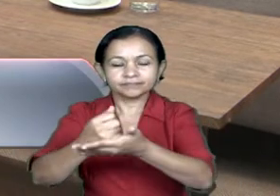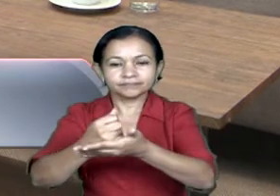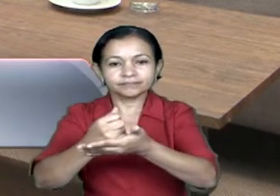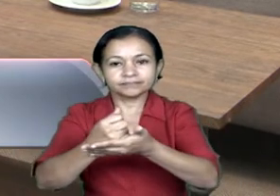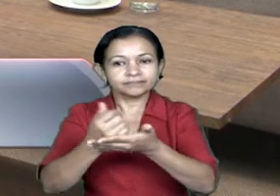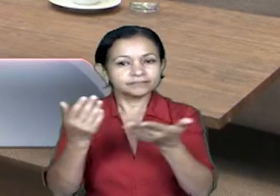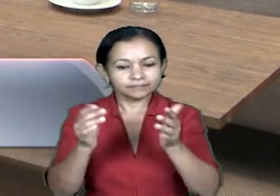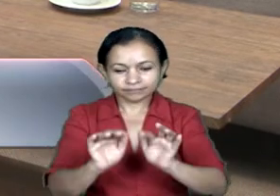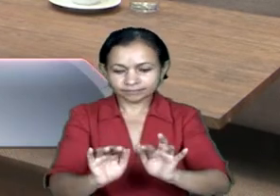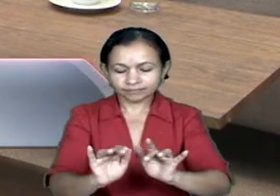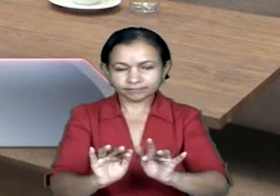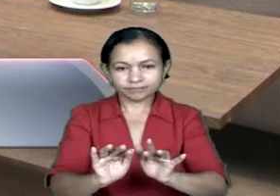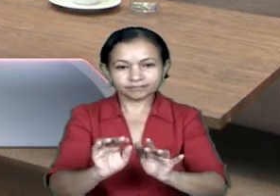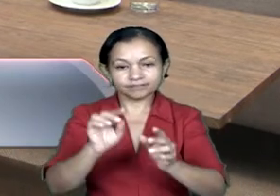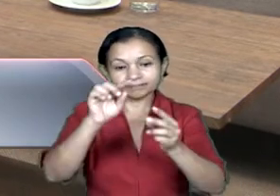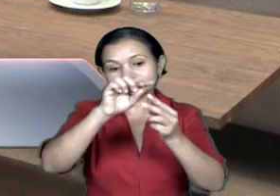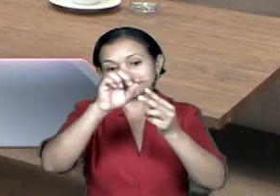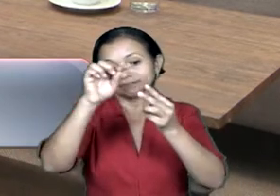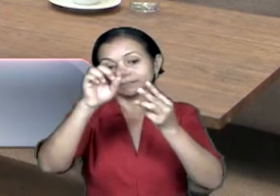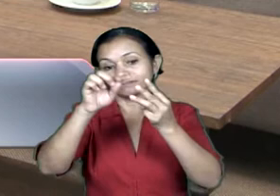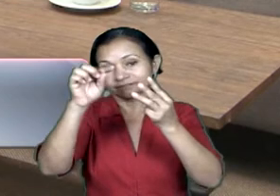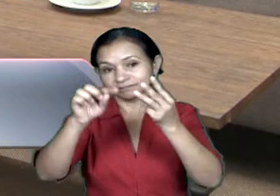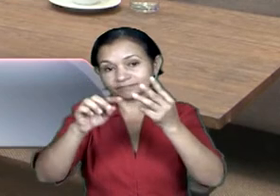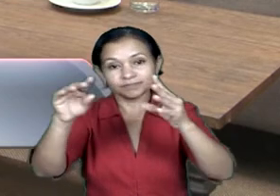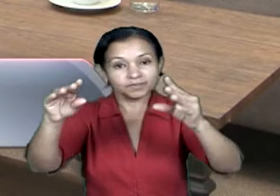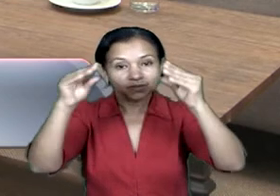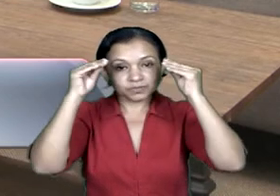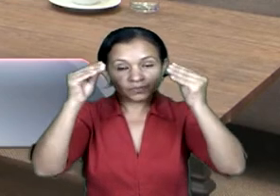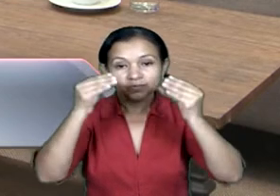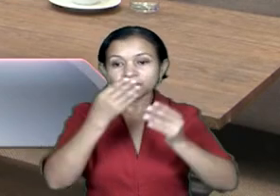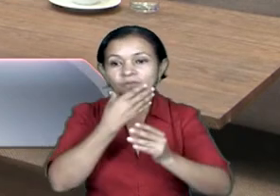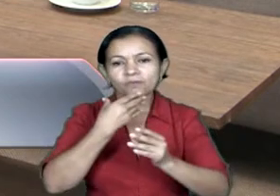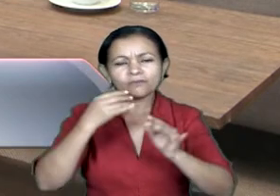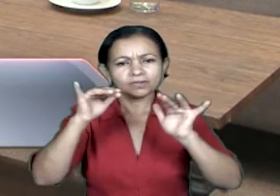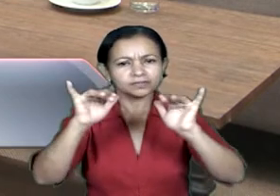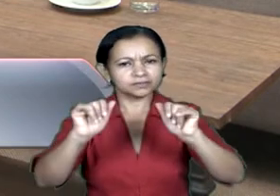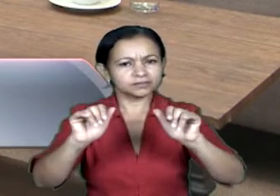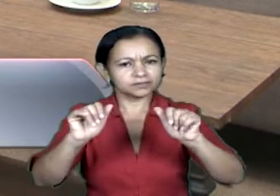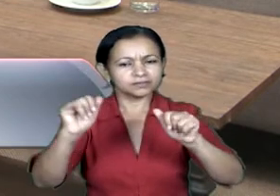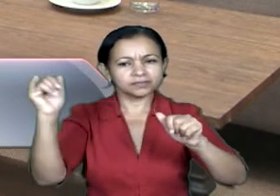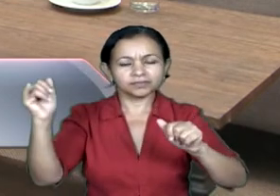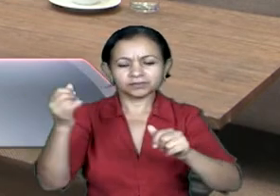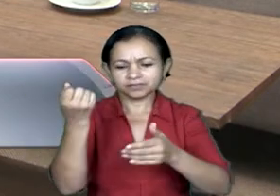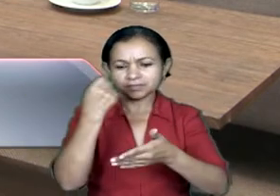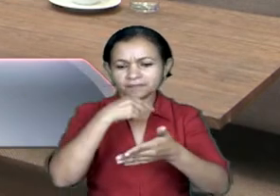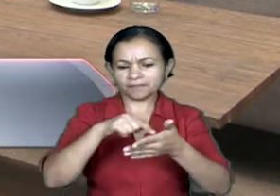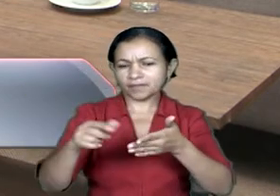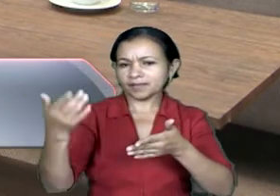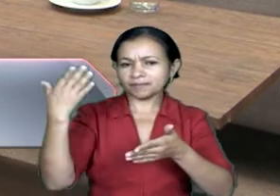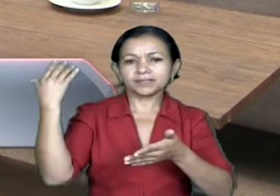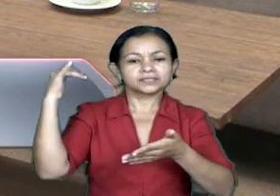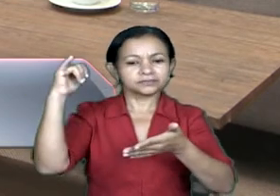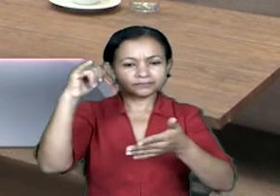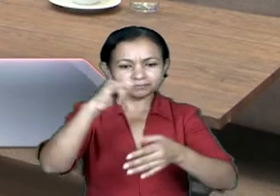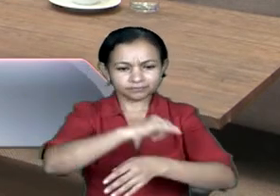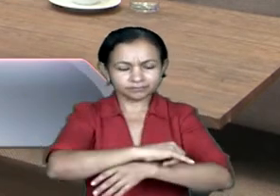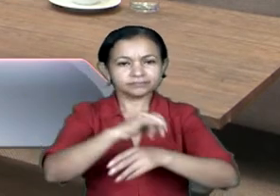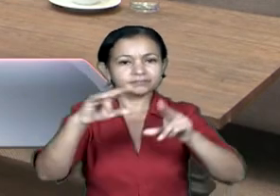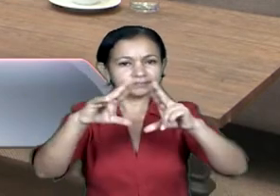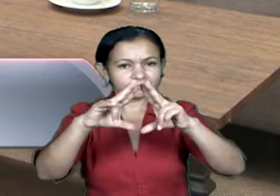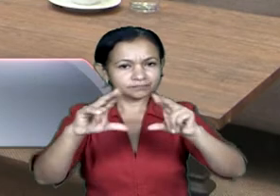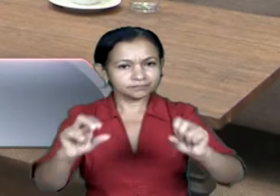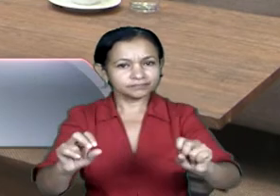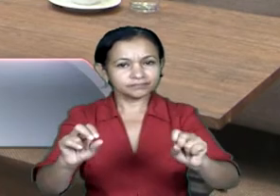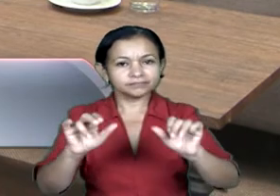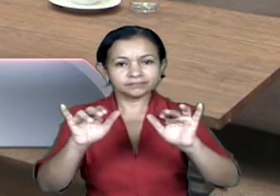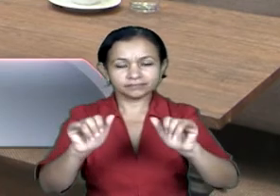computadora. Esos son 3 cursos y los jóvenes regresaron hace una semana. También estuvieron